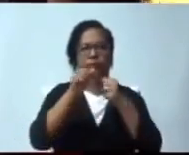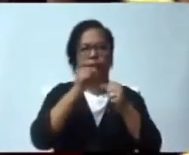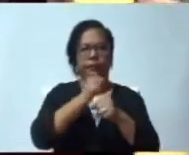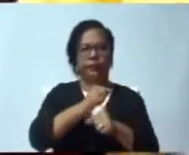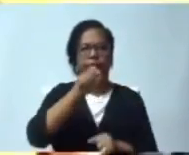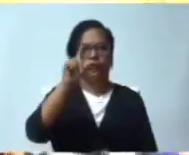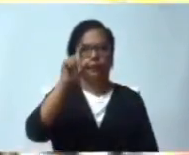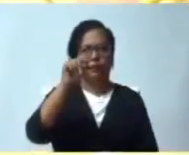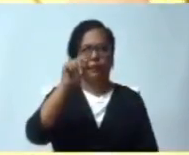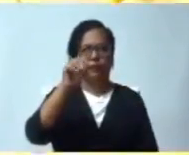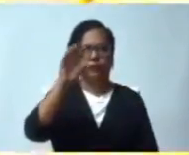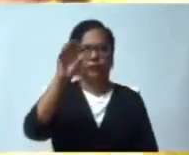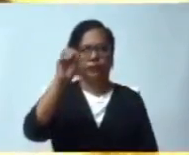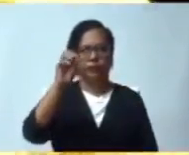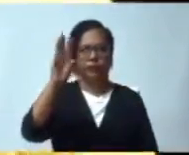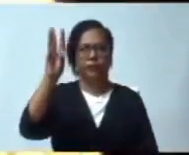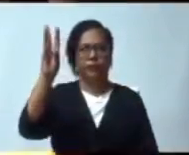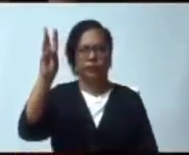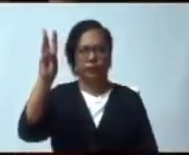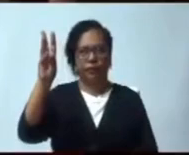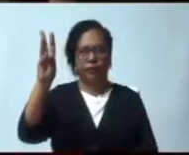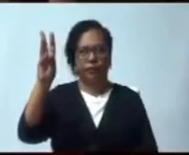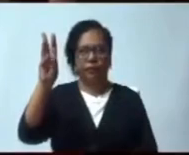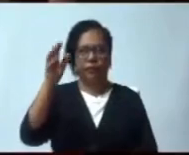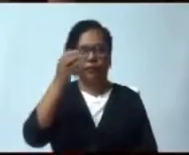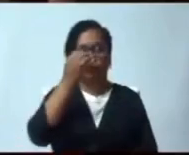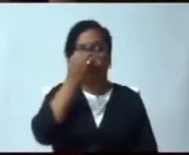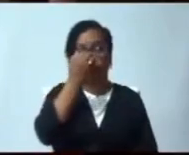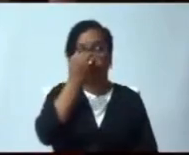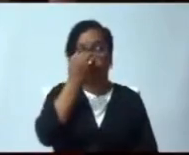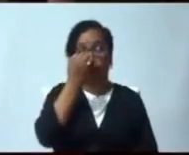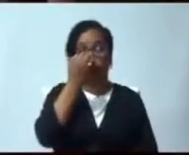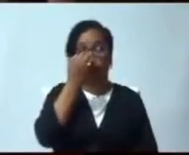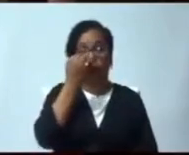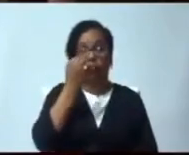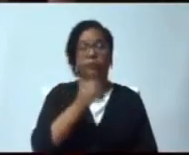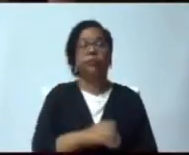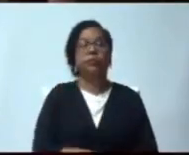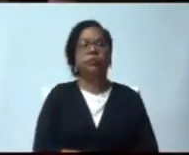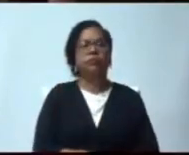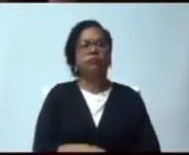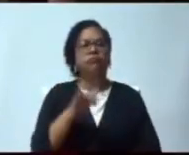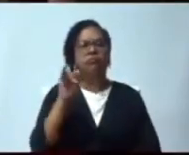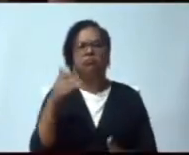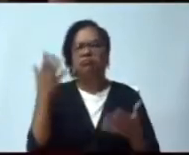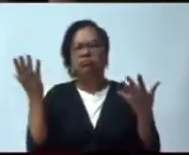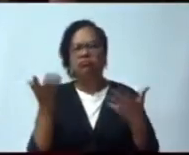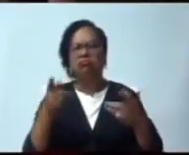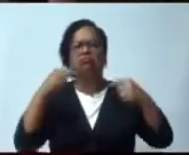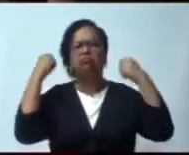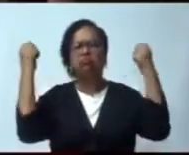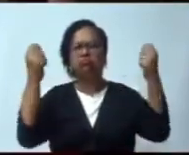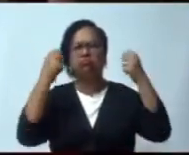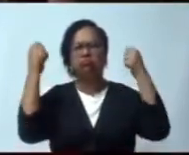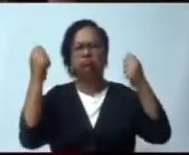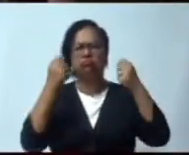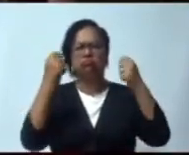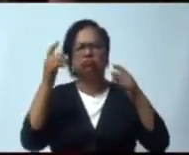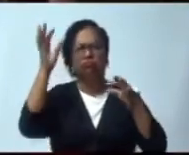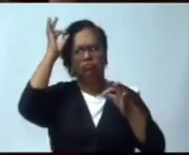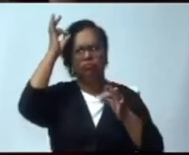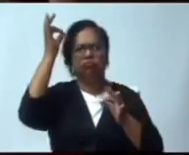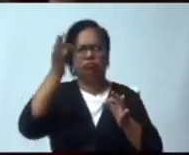modificar lo que tiene que ver con la celebración de los días feriados. Y de manera muy